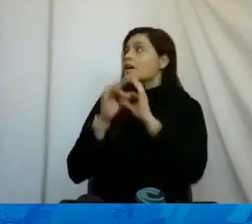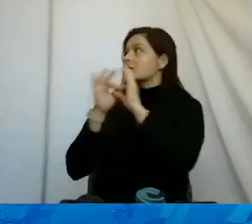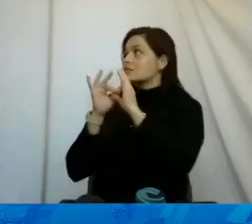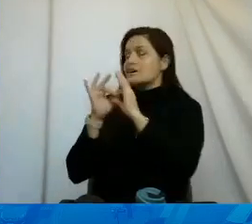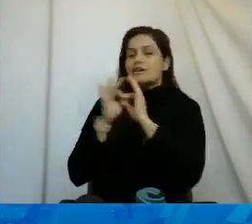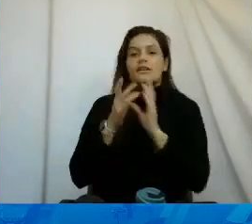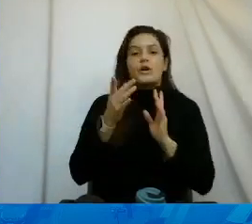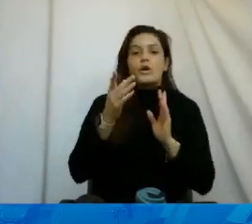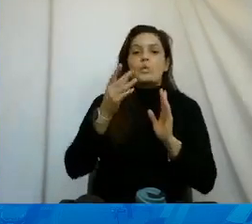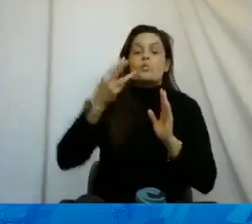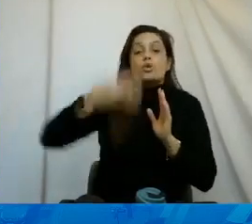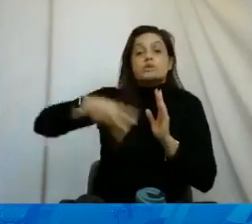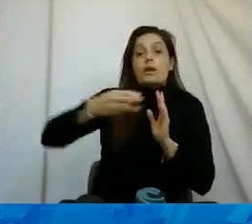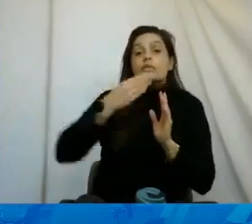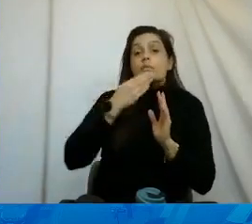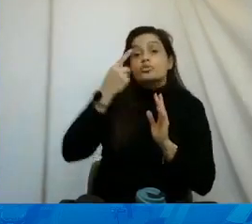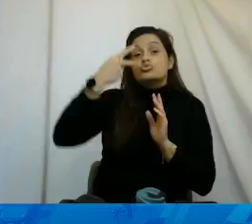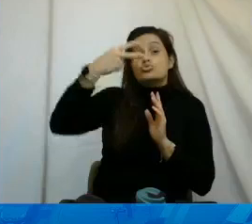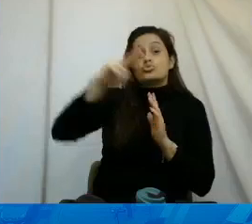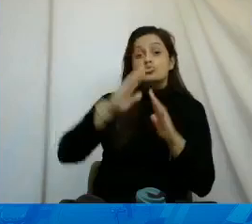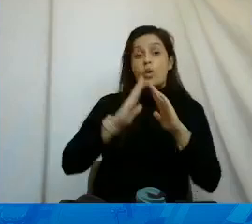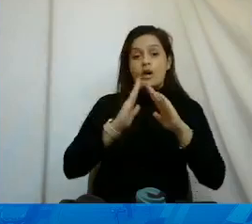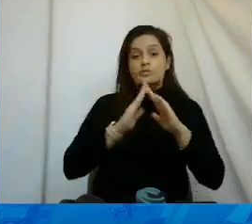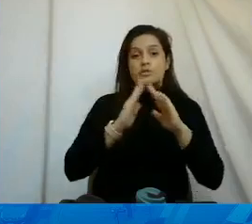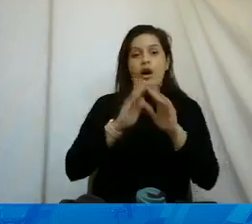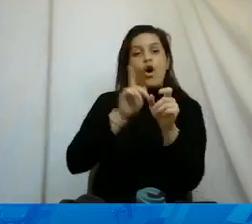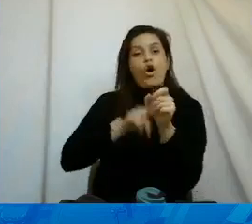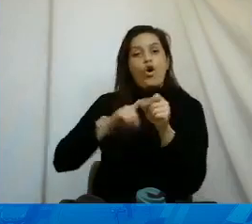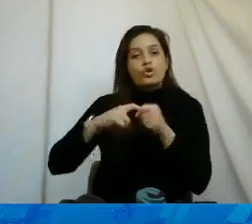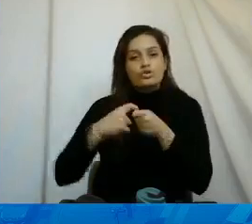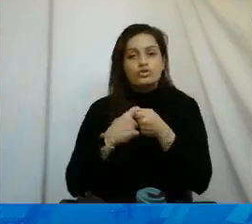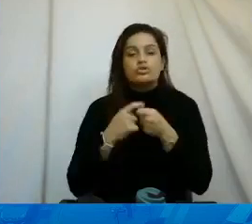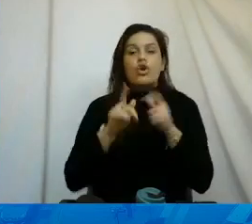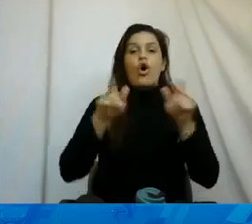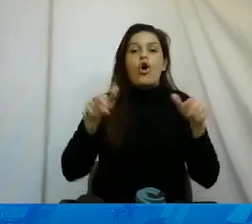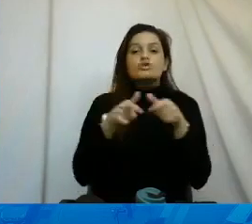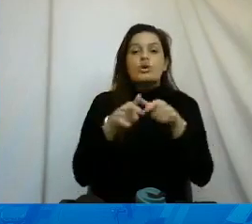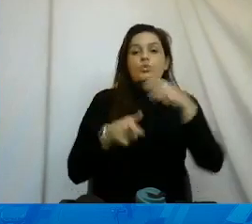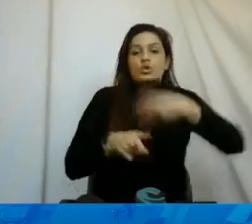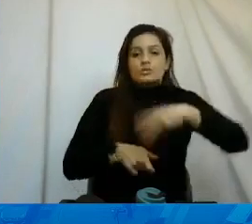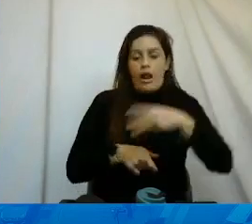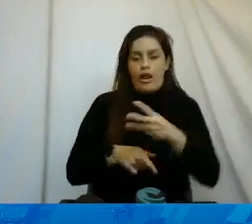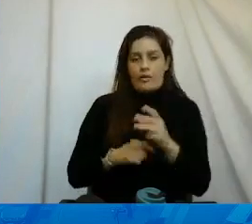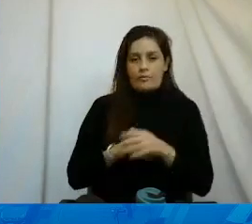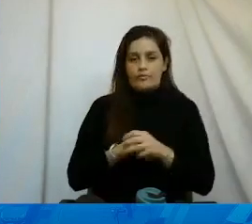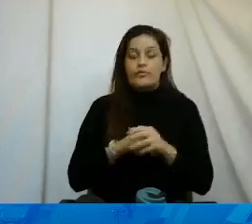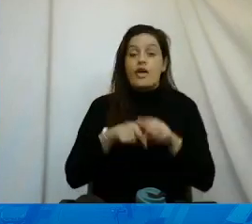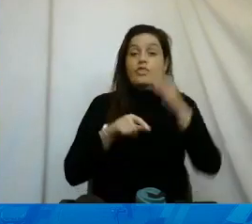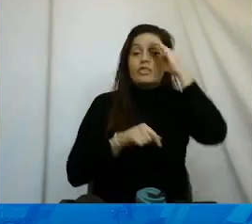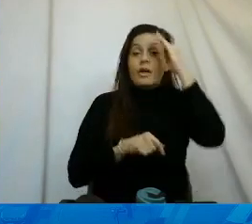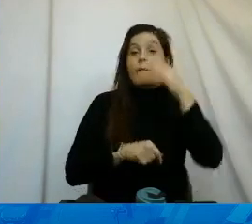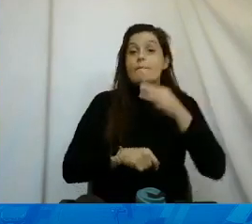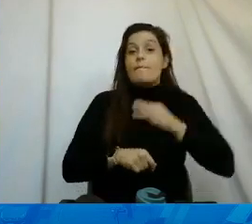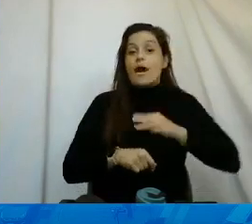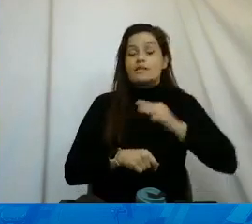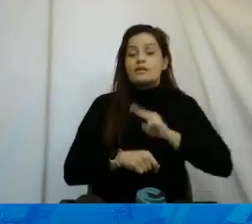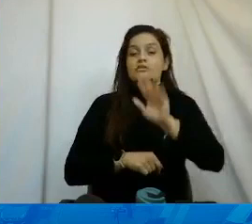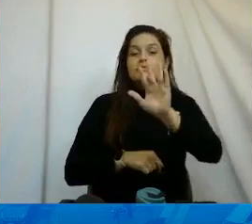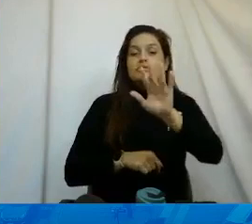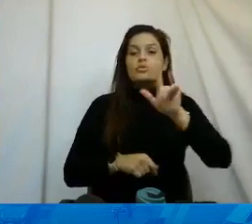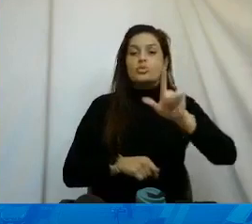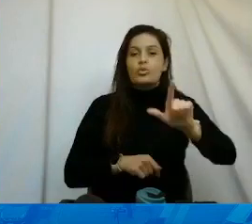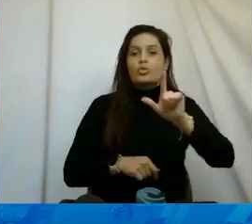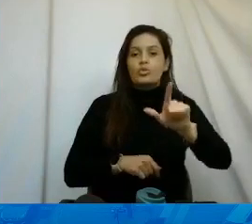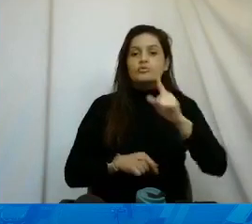este municipio como en sus casas este consejo. Daremos inicio al consejo ordinario de este martes 5 de julio con